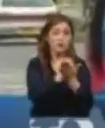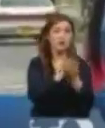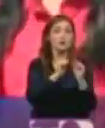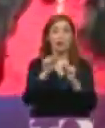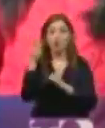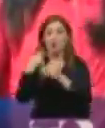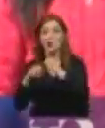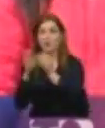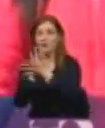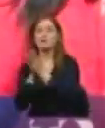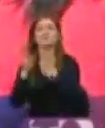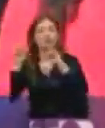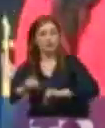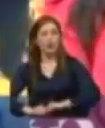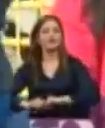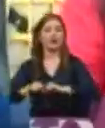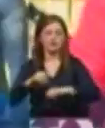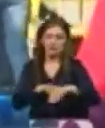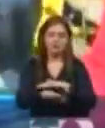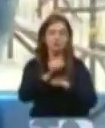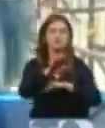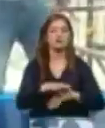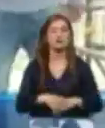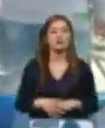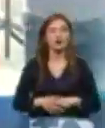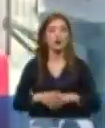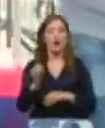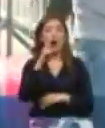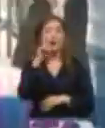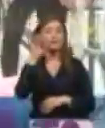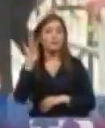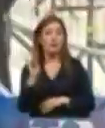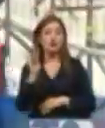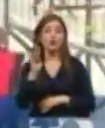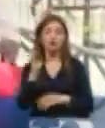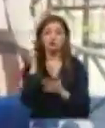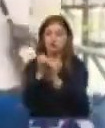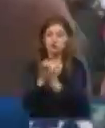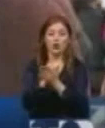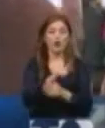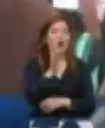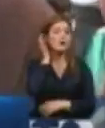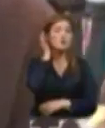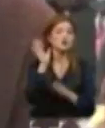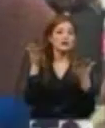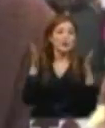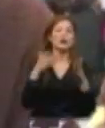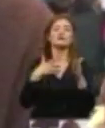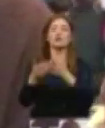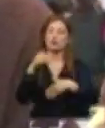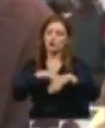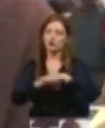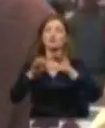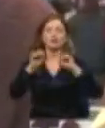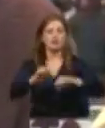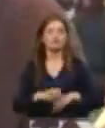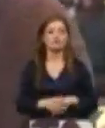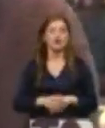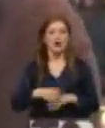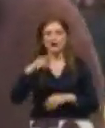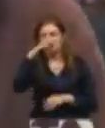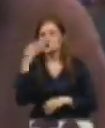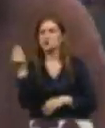pasaporte a menores de edad si sus padres ya lo tienen o parejas que lo acrediten como tales aquí hay niños aquí hay jóvenes y adolescentes